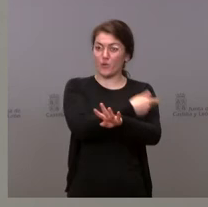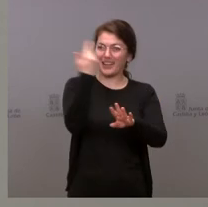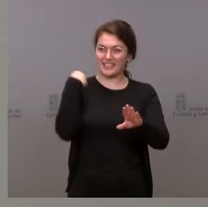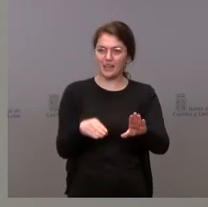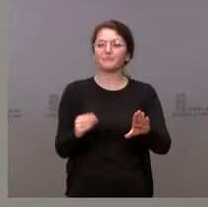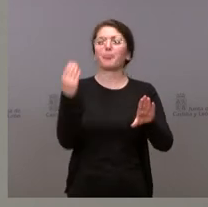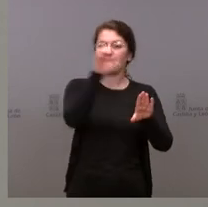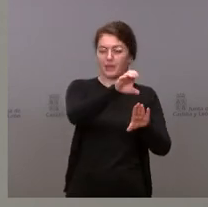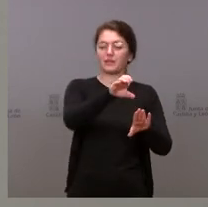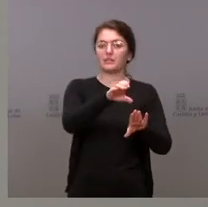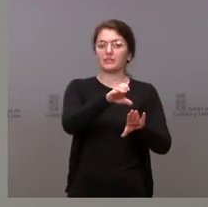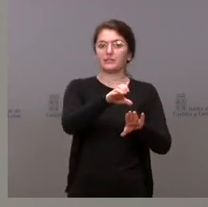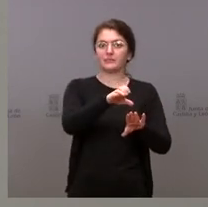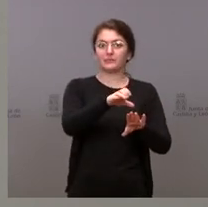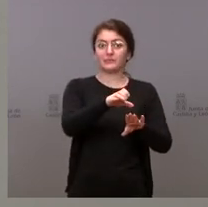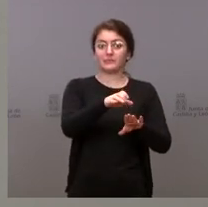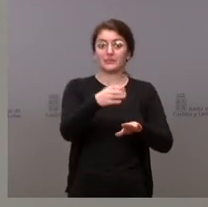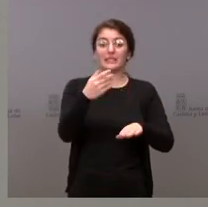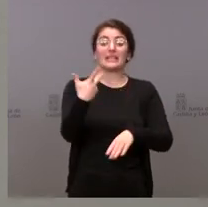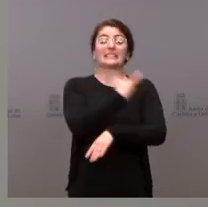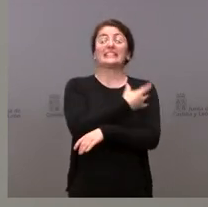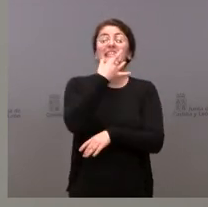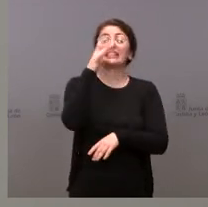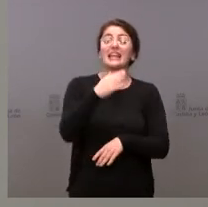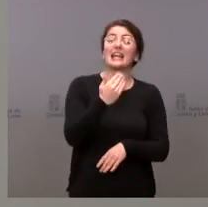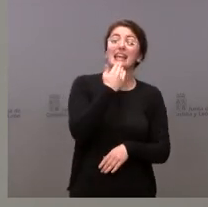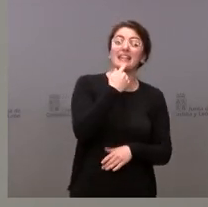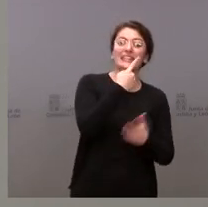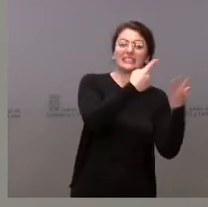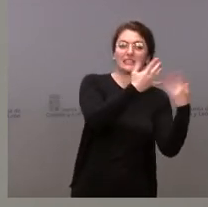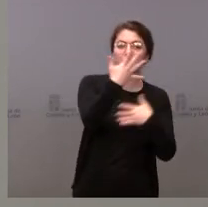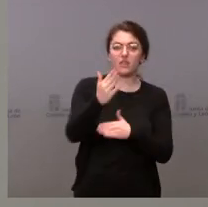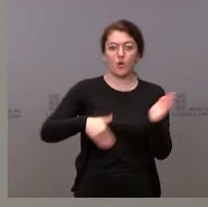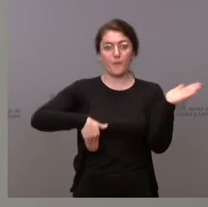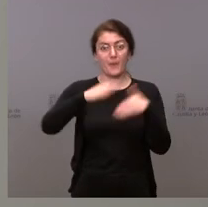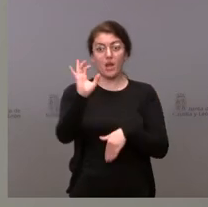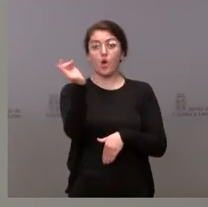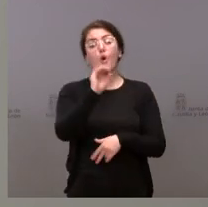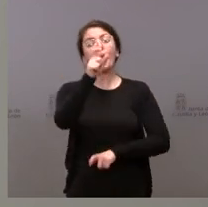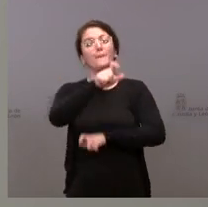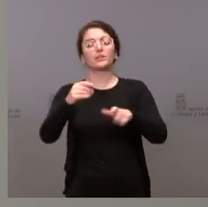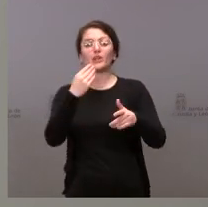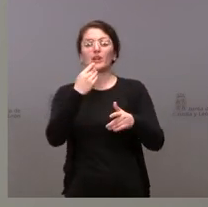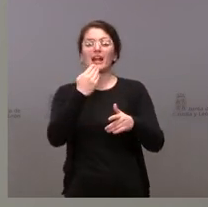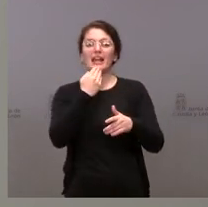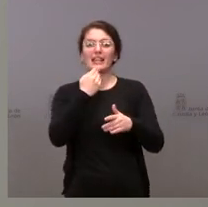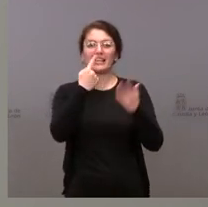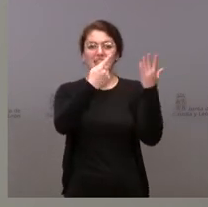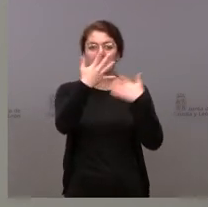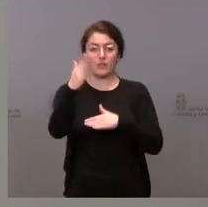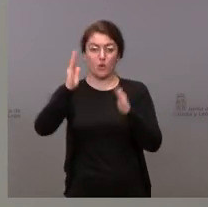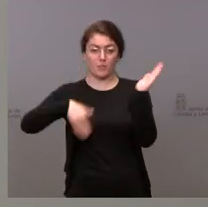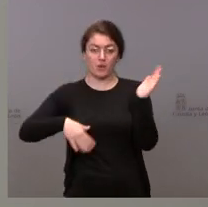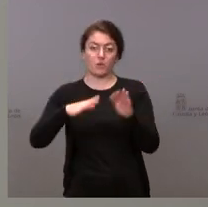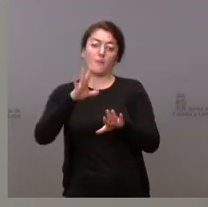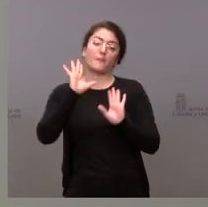se administrará a mayores de 65 años y personas inferiores a esta edad que tengan trastornos o patologías que puedan